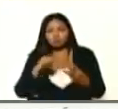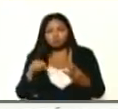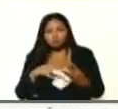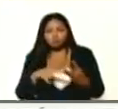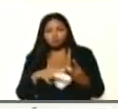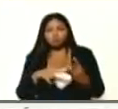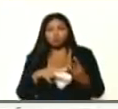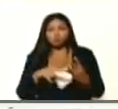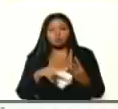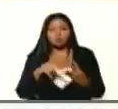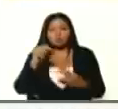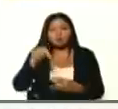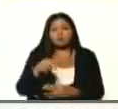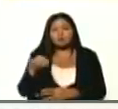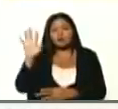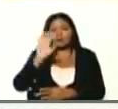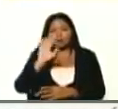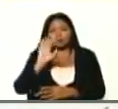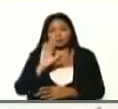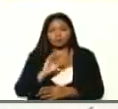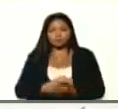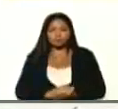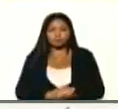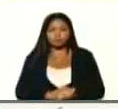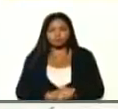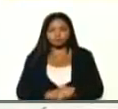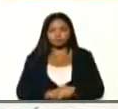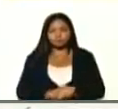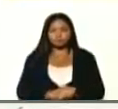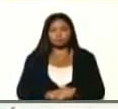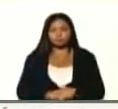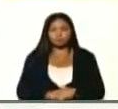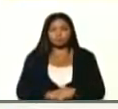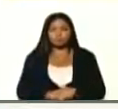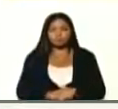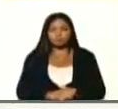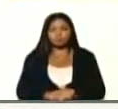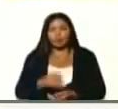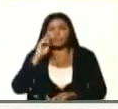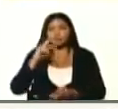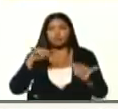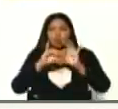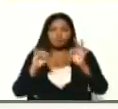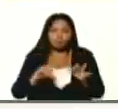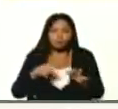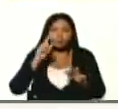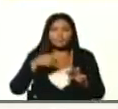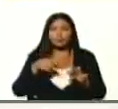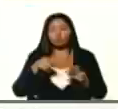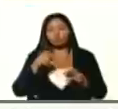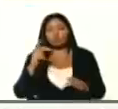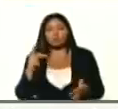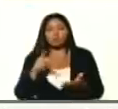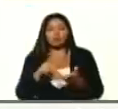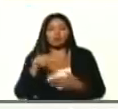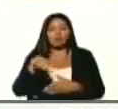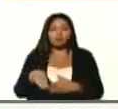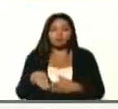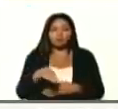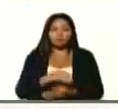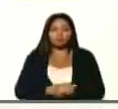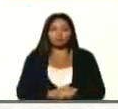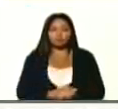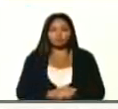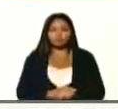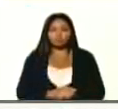el área metropolitana de Caracas. Observen ustedes entonces que sería estados